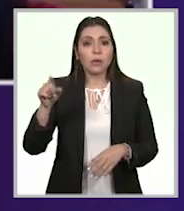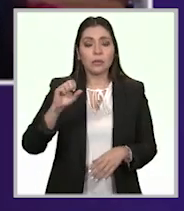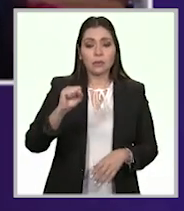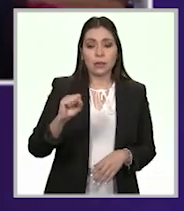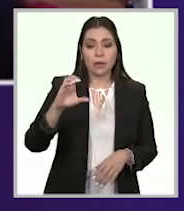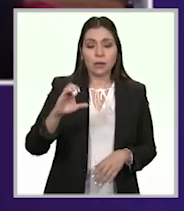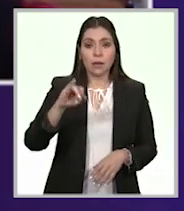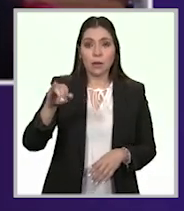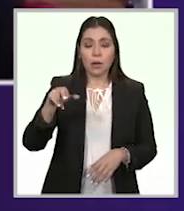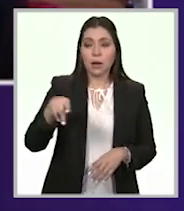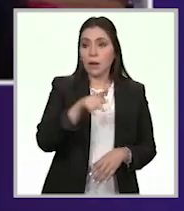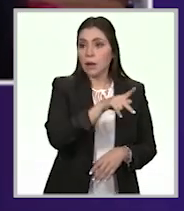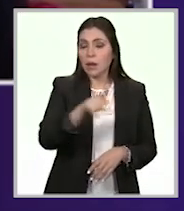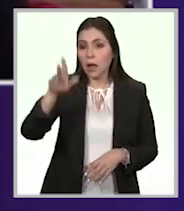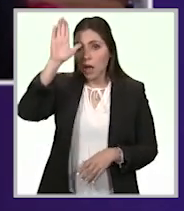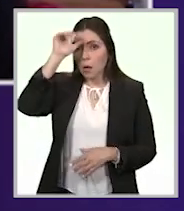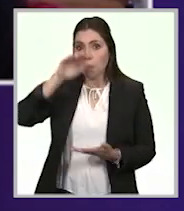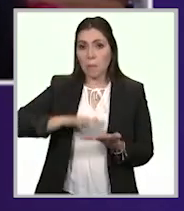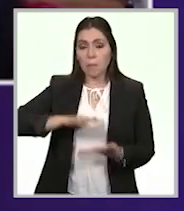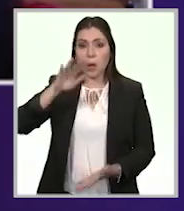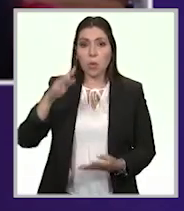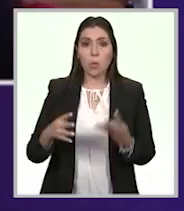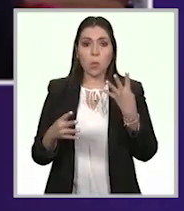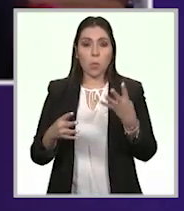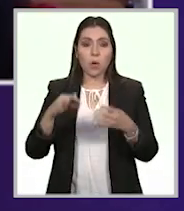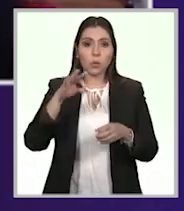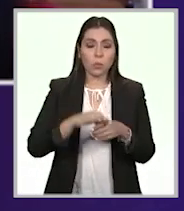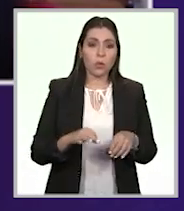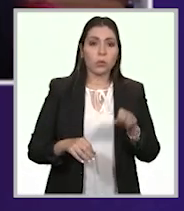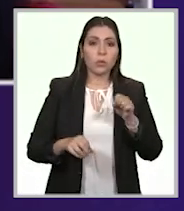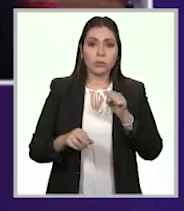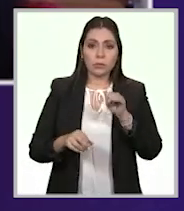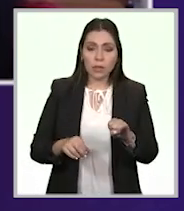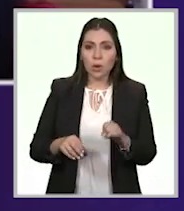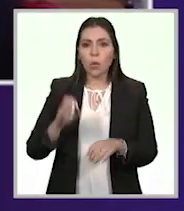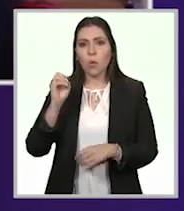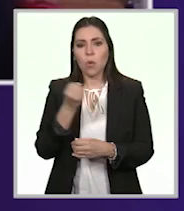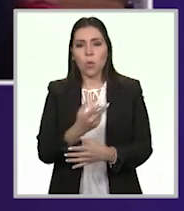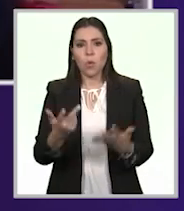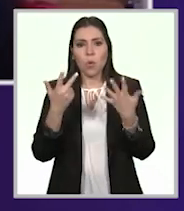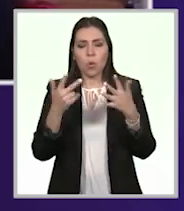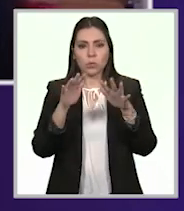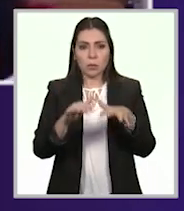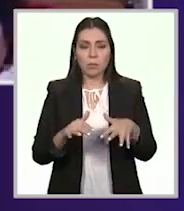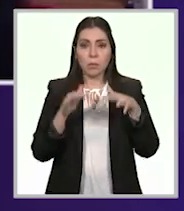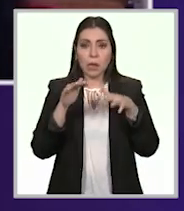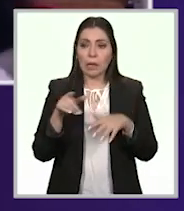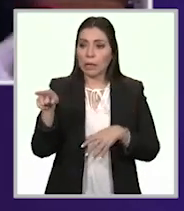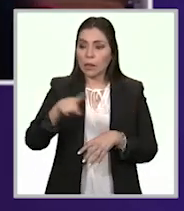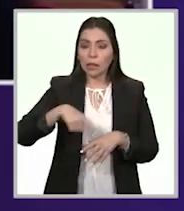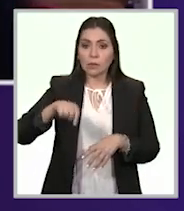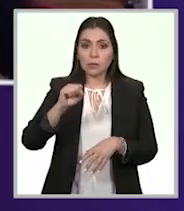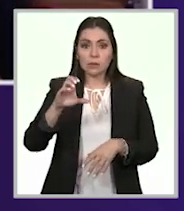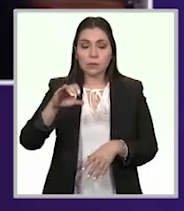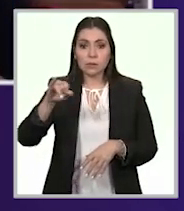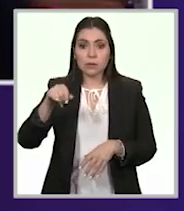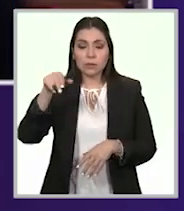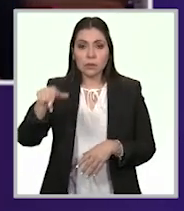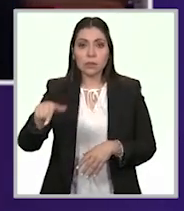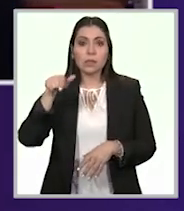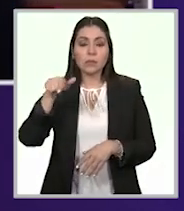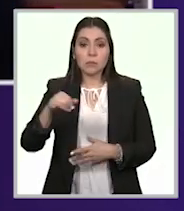Suprema Corte votada por mayoría calificada, ya sea 4 votos en sala u 8 en pleno, para que esta decisión ya